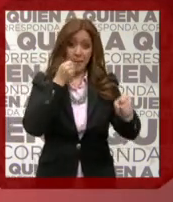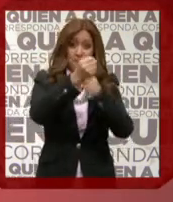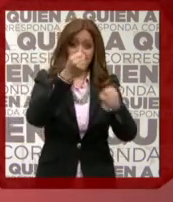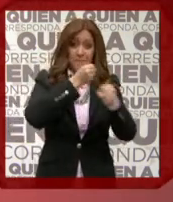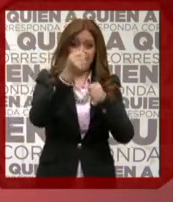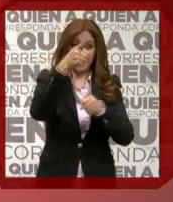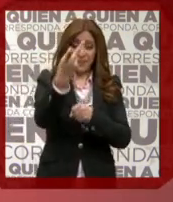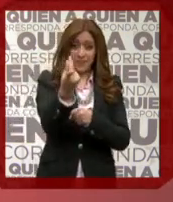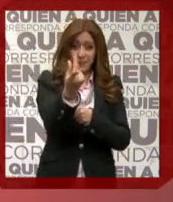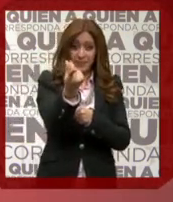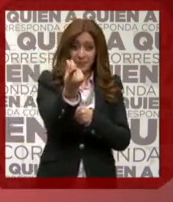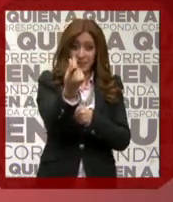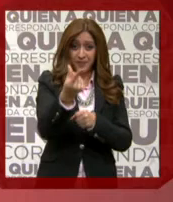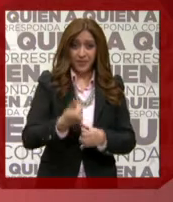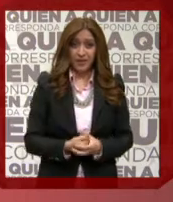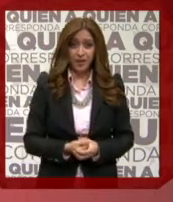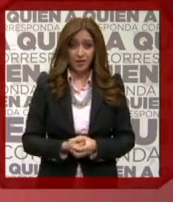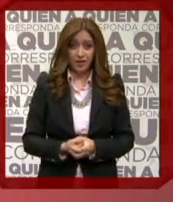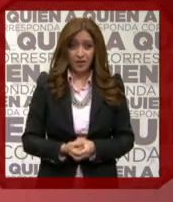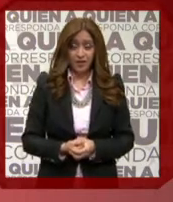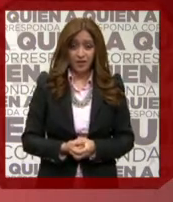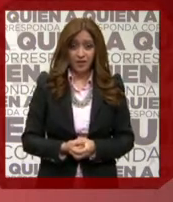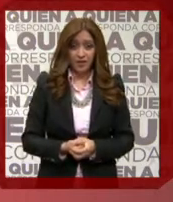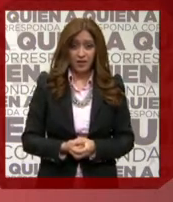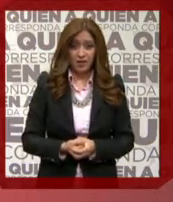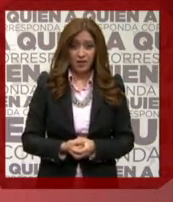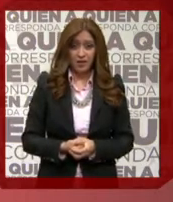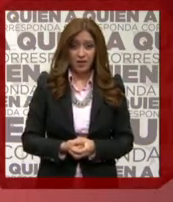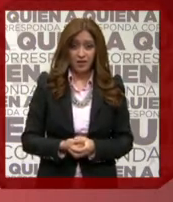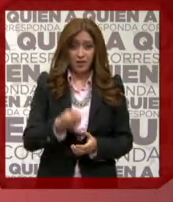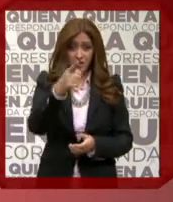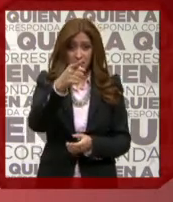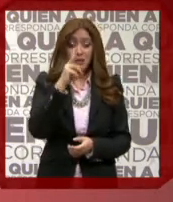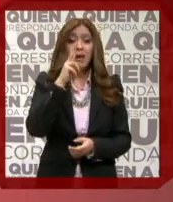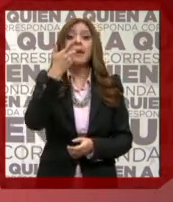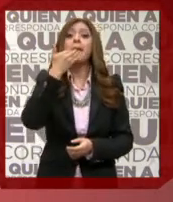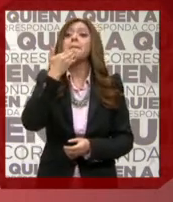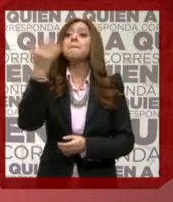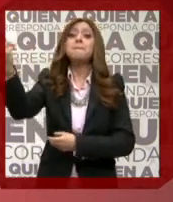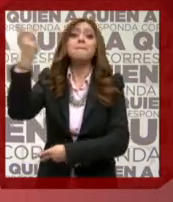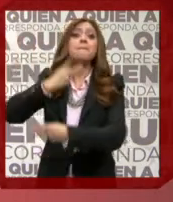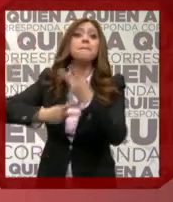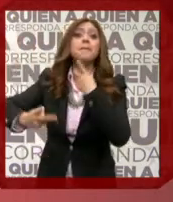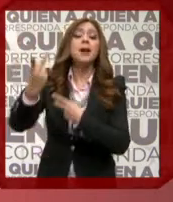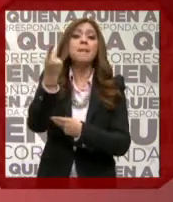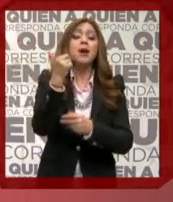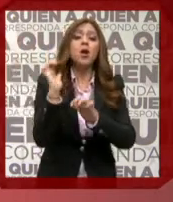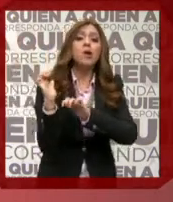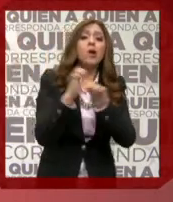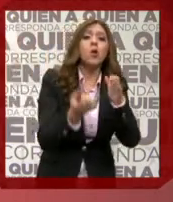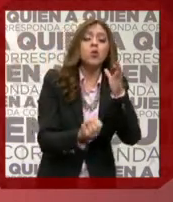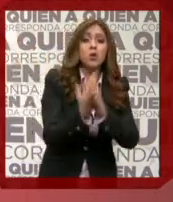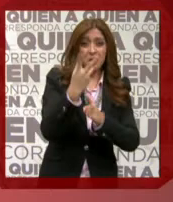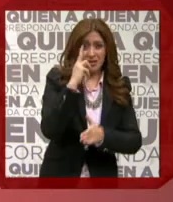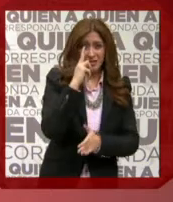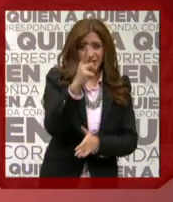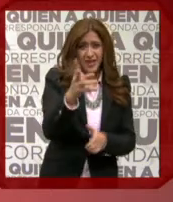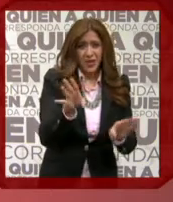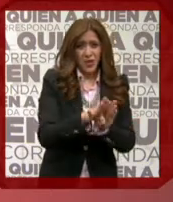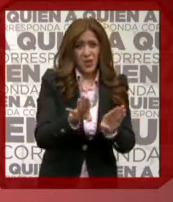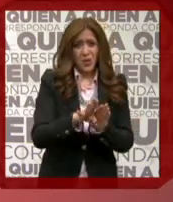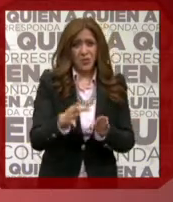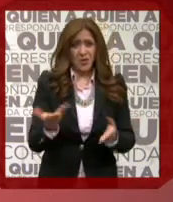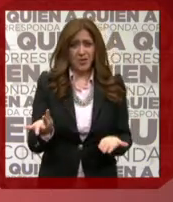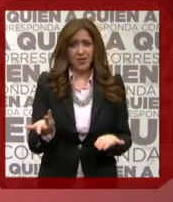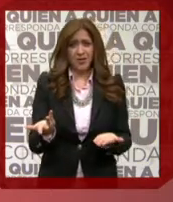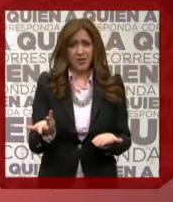vea un fox terry no es la bienvenida que le está dando vea nada más esto y me podían decir que